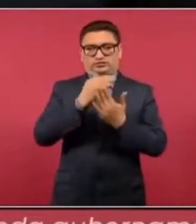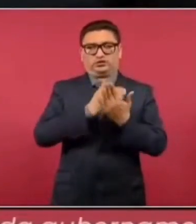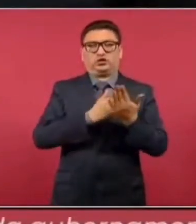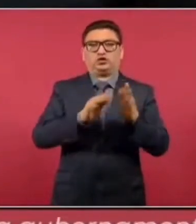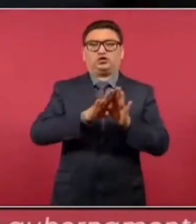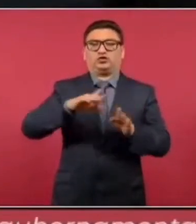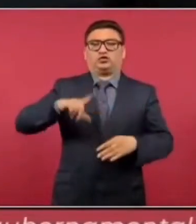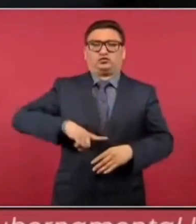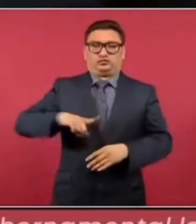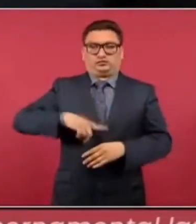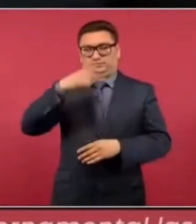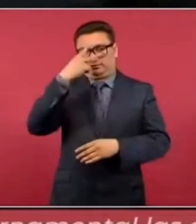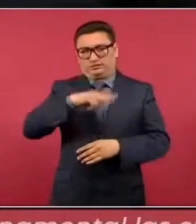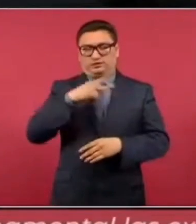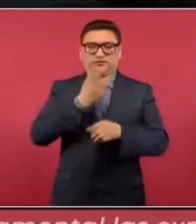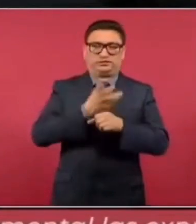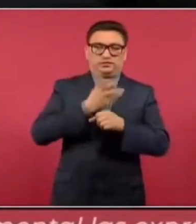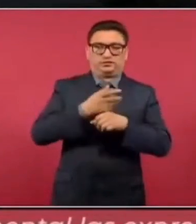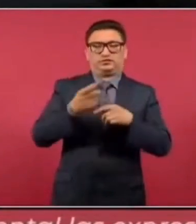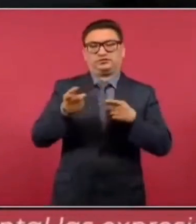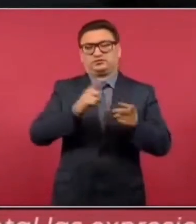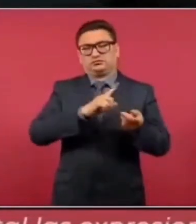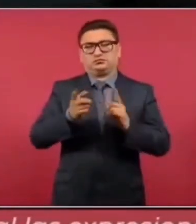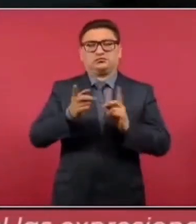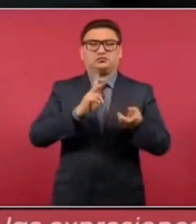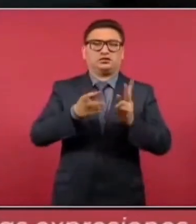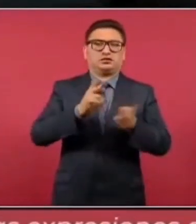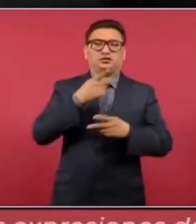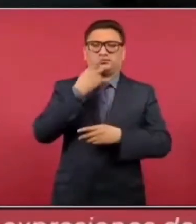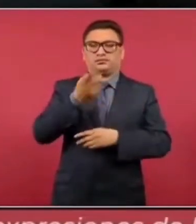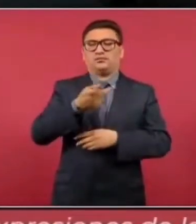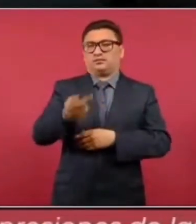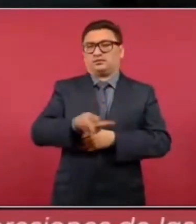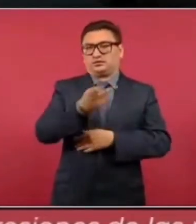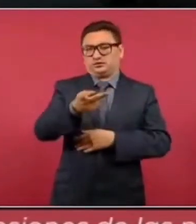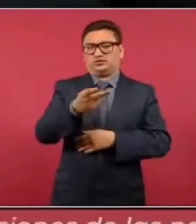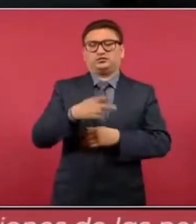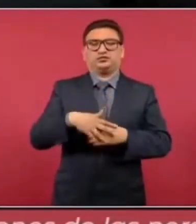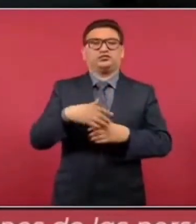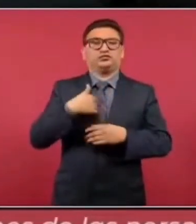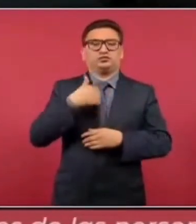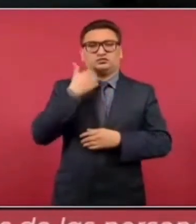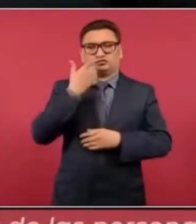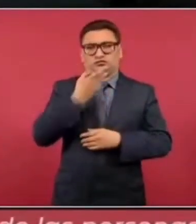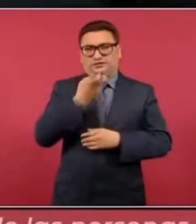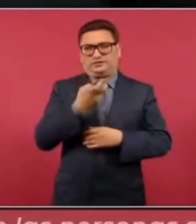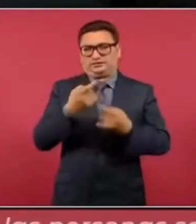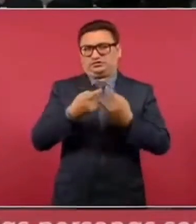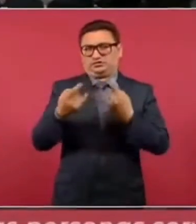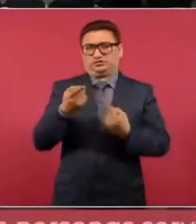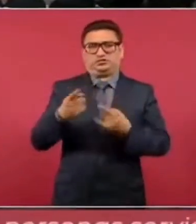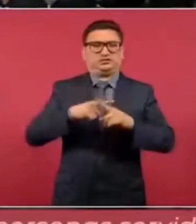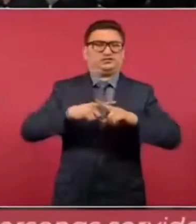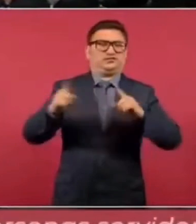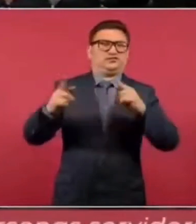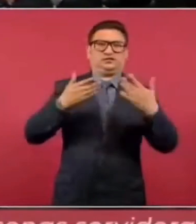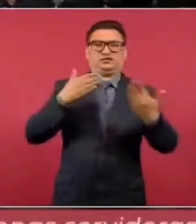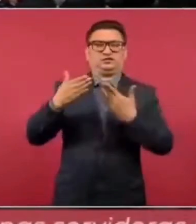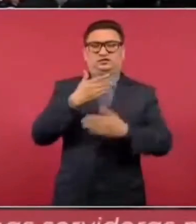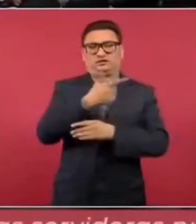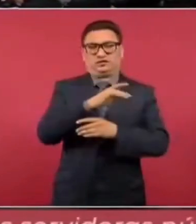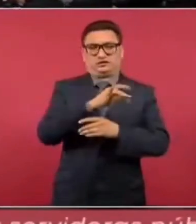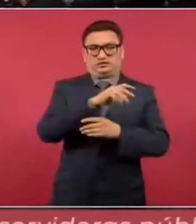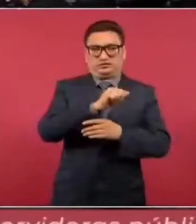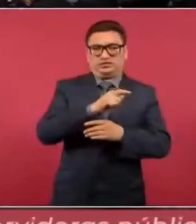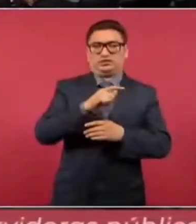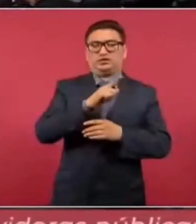en los gobiernos de México como en Estados Unidos. Sin embargo, preguntarle en este caso, bueno, pues distinto al caso de García Luna, en el